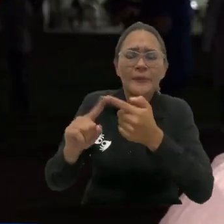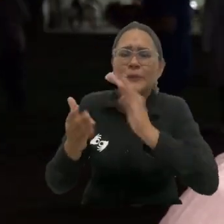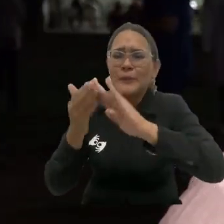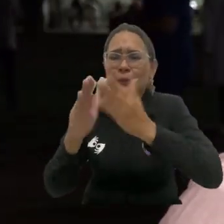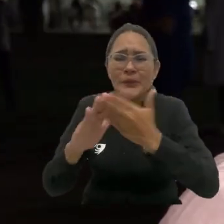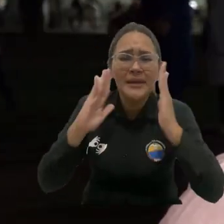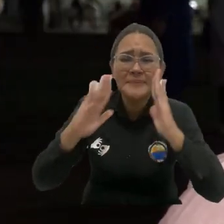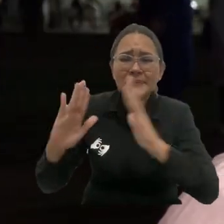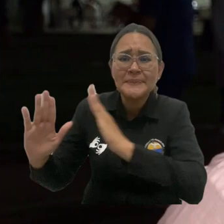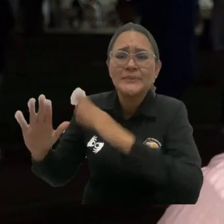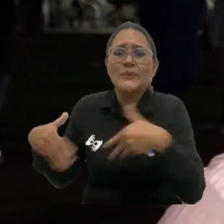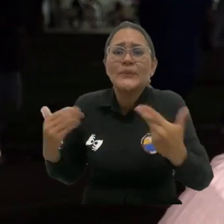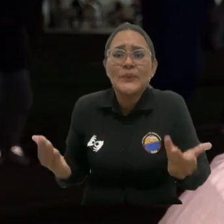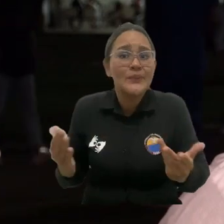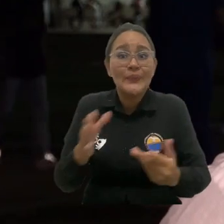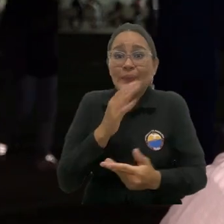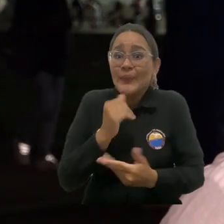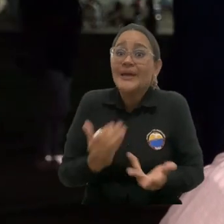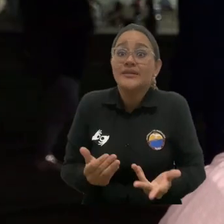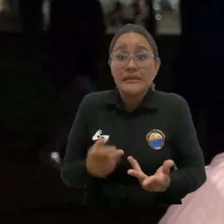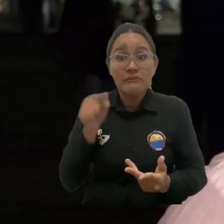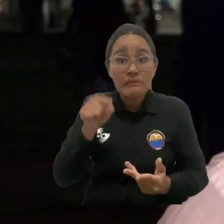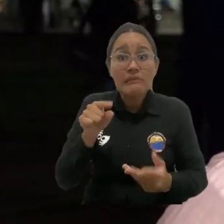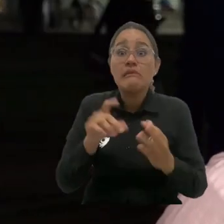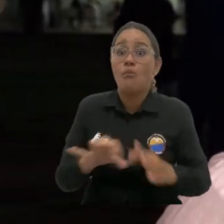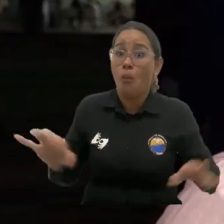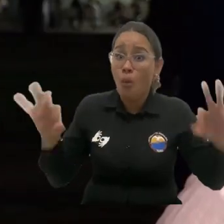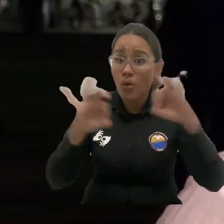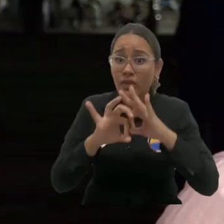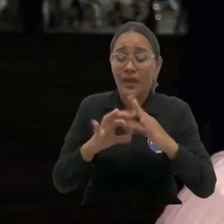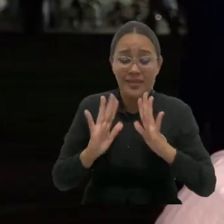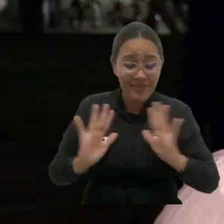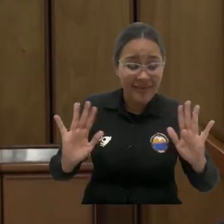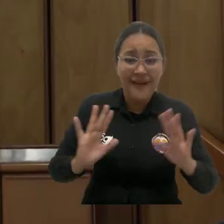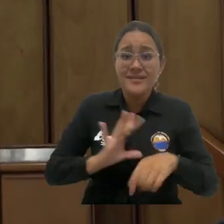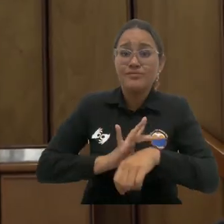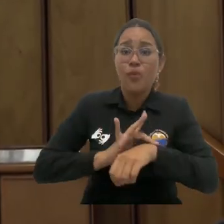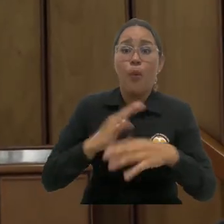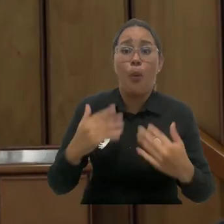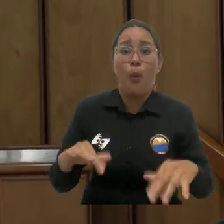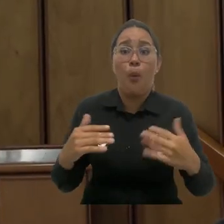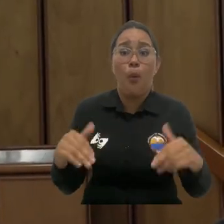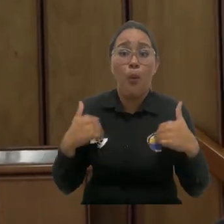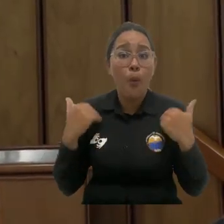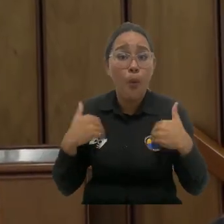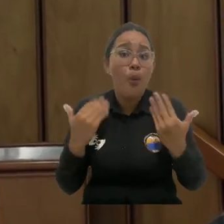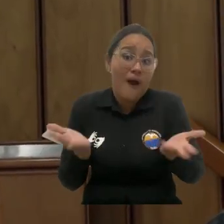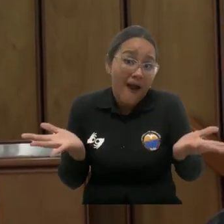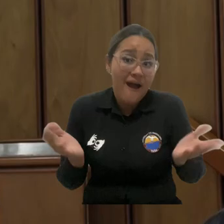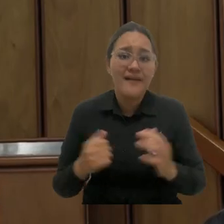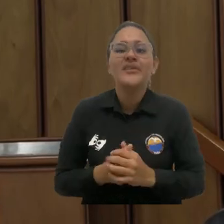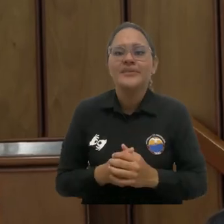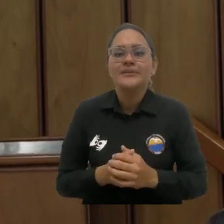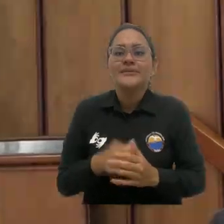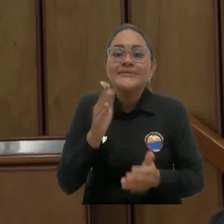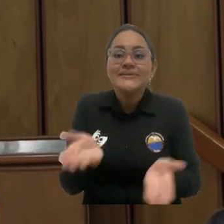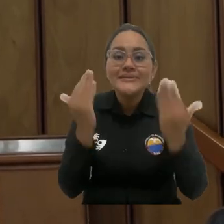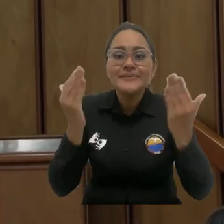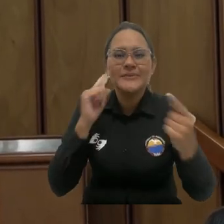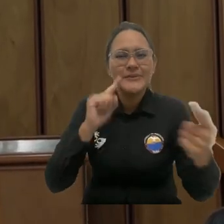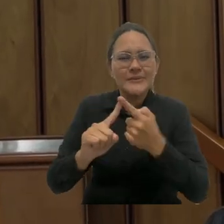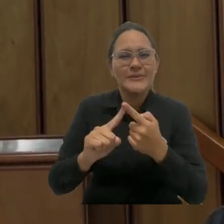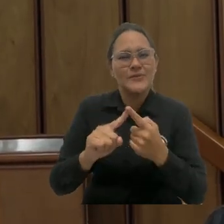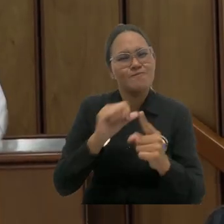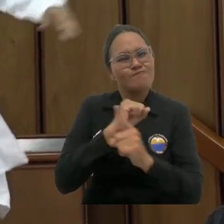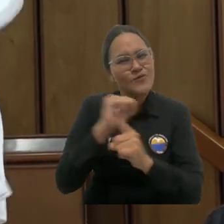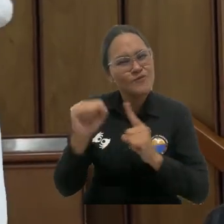dispuesto a la comunidad para servirle. Créeme que es muy importante. Hemos podido pues trascender, no solo para un cambio